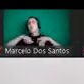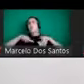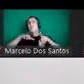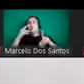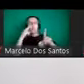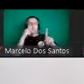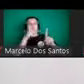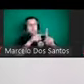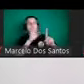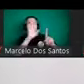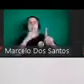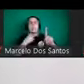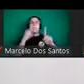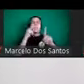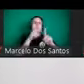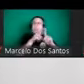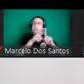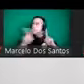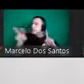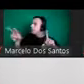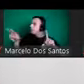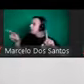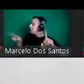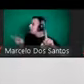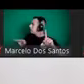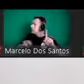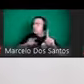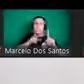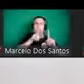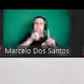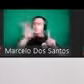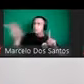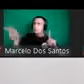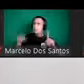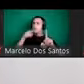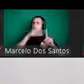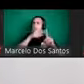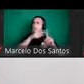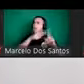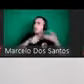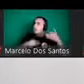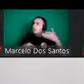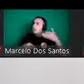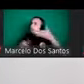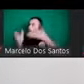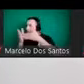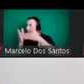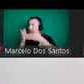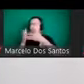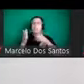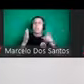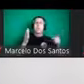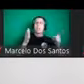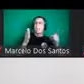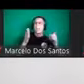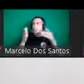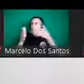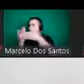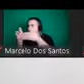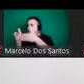ese entorno que hace que haya una dificultad en el desempeño o en el